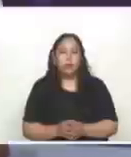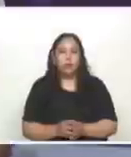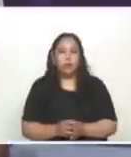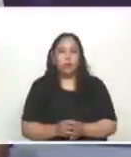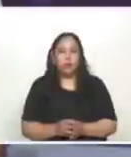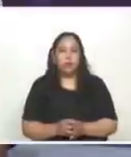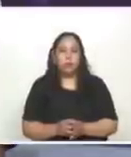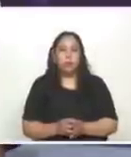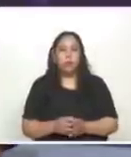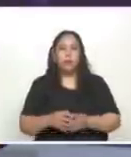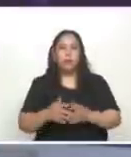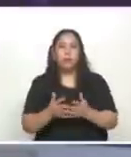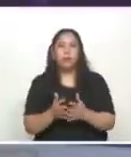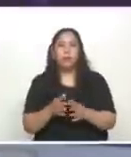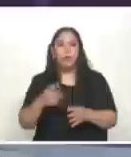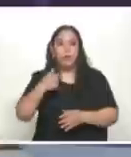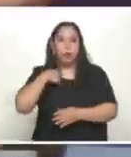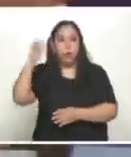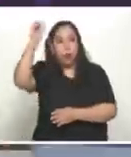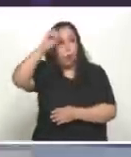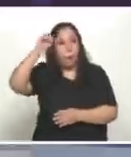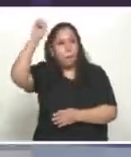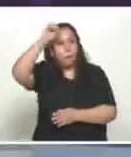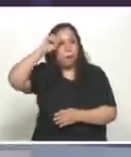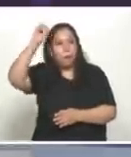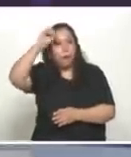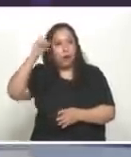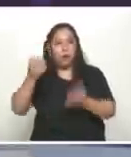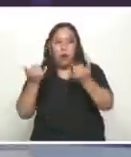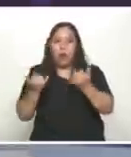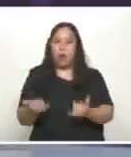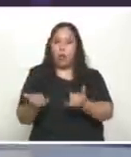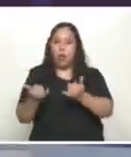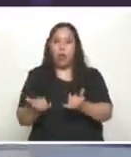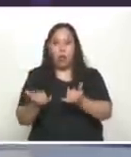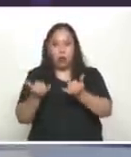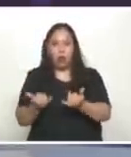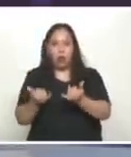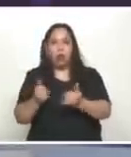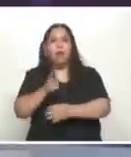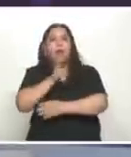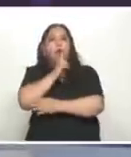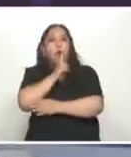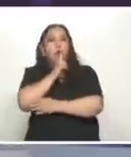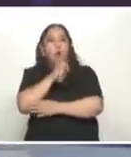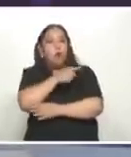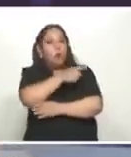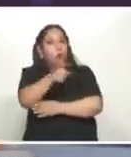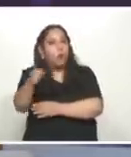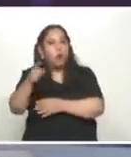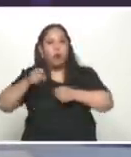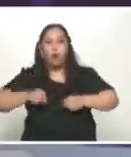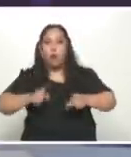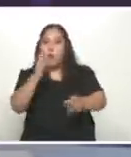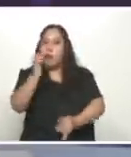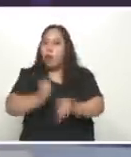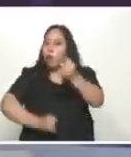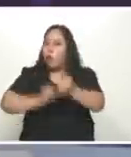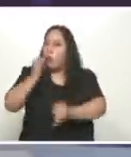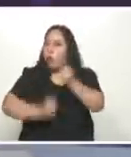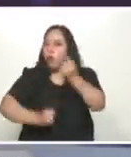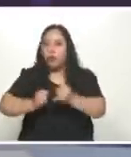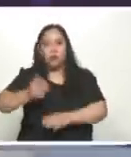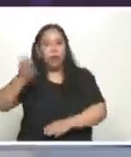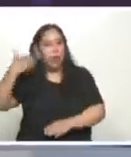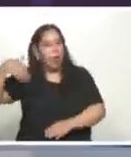dicho con palabra. Creo que esta es la última oportunidad que tiene el pueblo para no volver a hundirse en